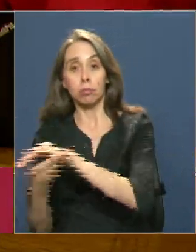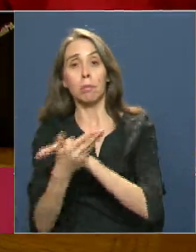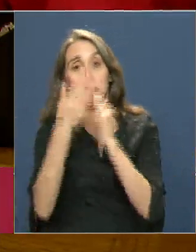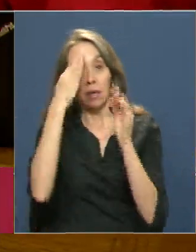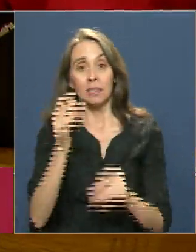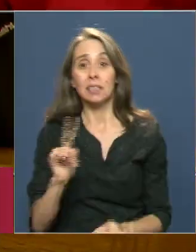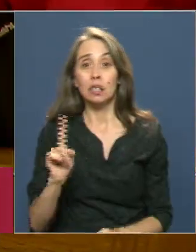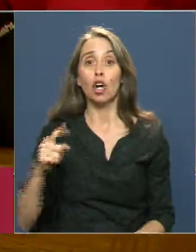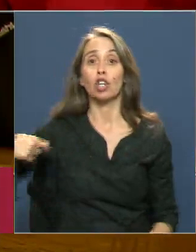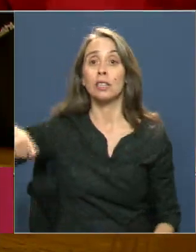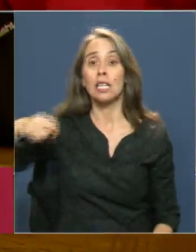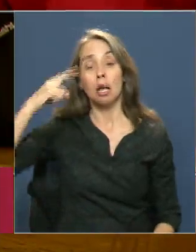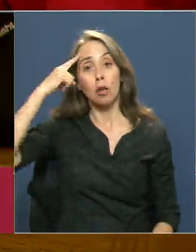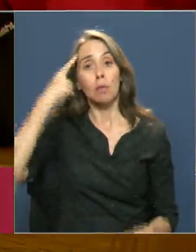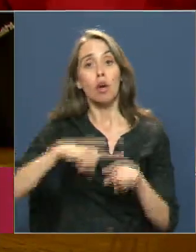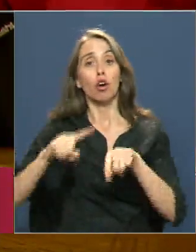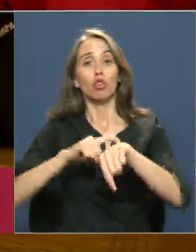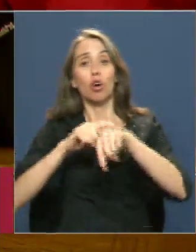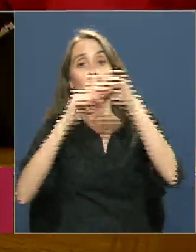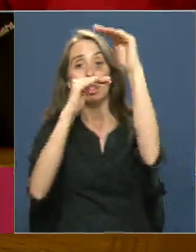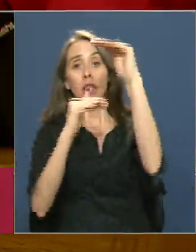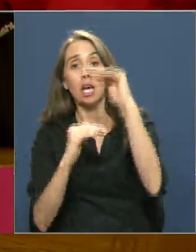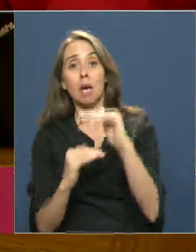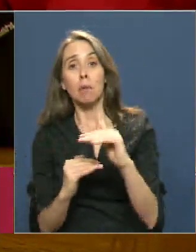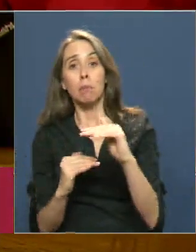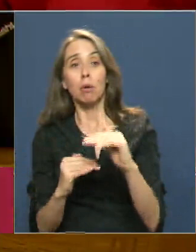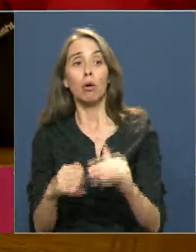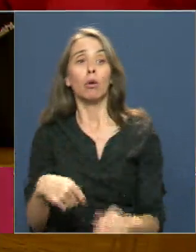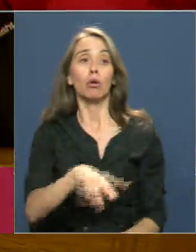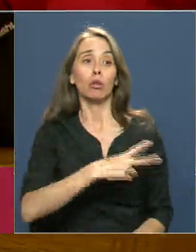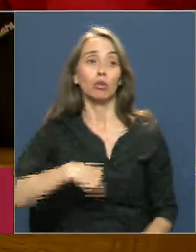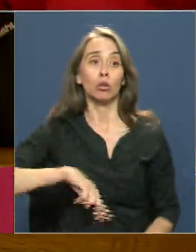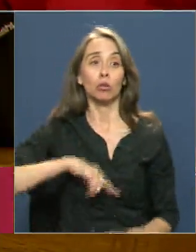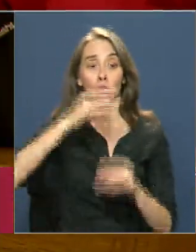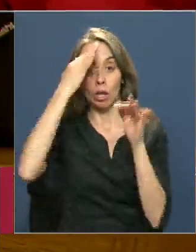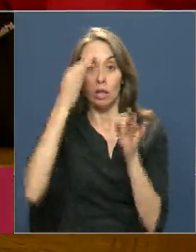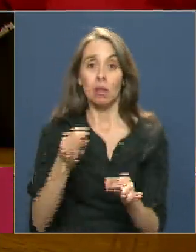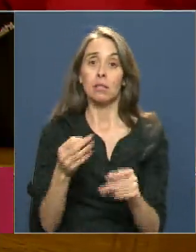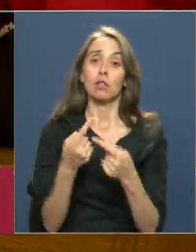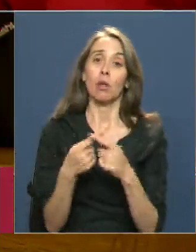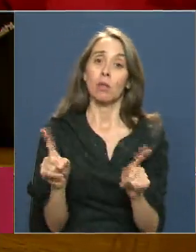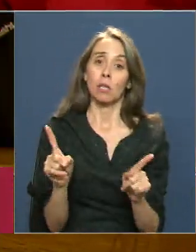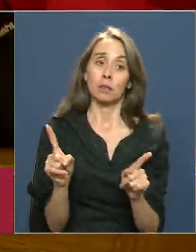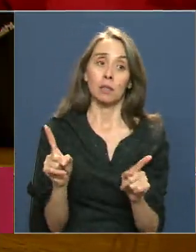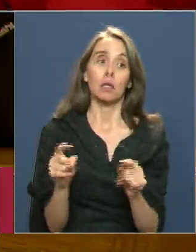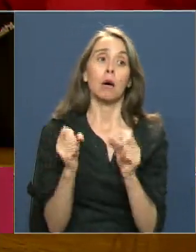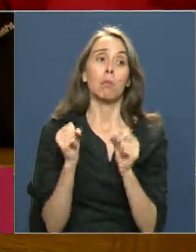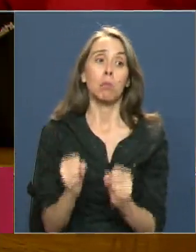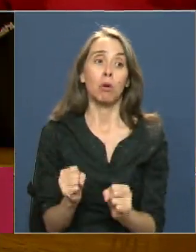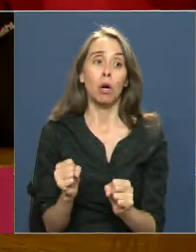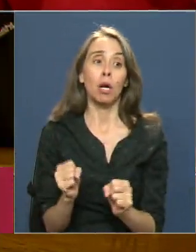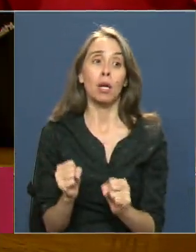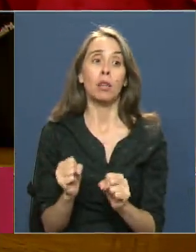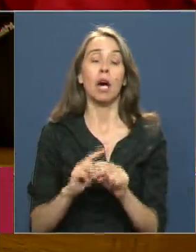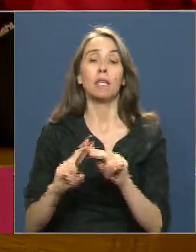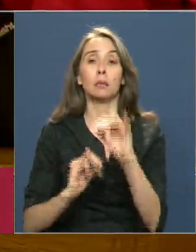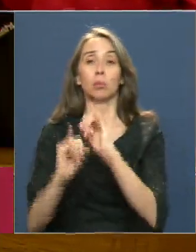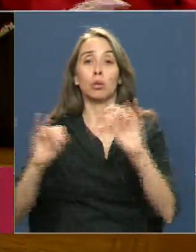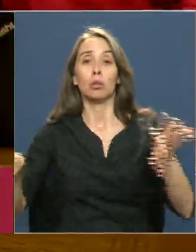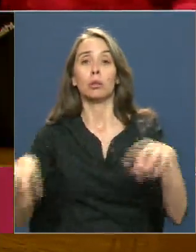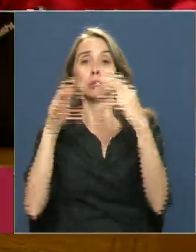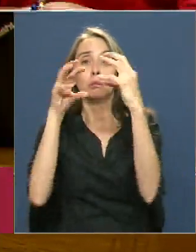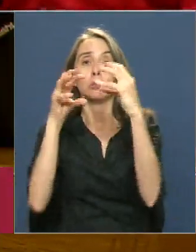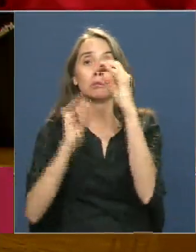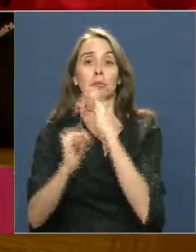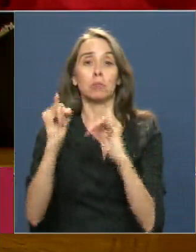el Senado está pensando en otros tiempos, tendremos que tomar decisiones distintas y que incluso pueda ser la vía telemática. Pero